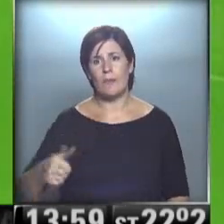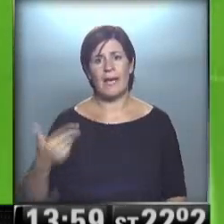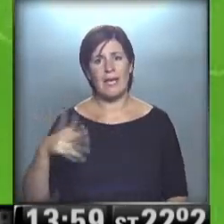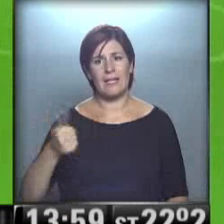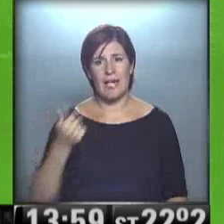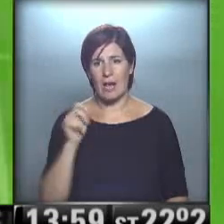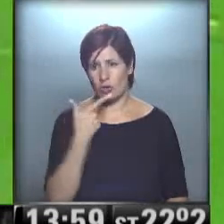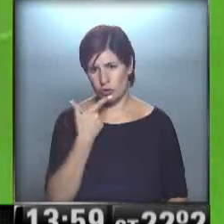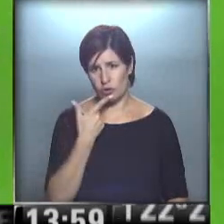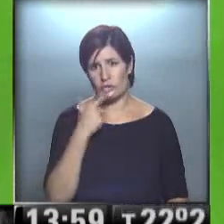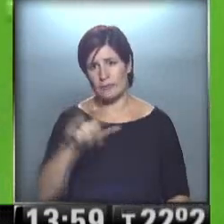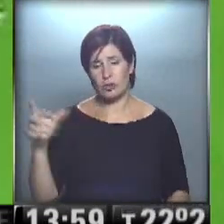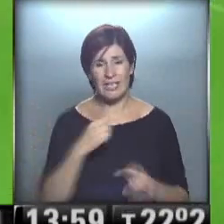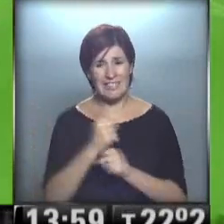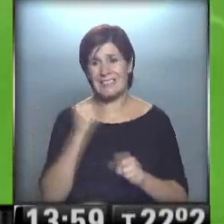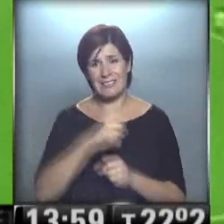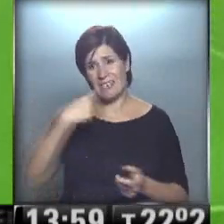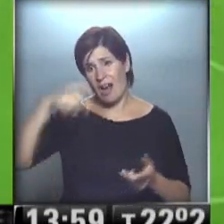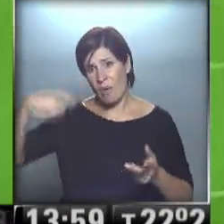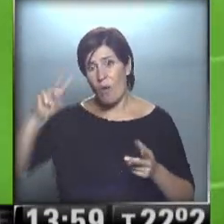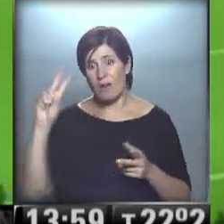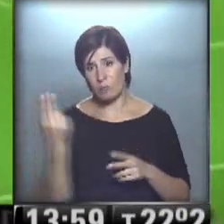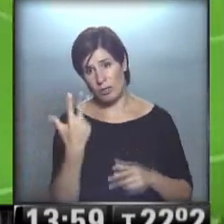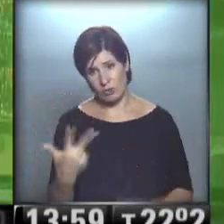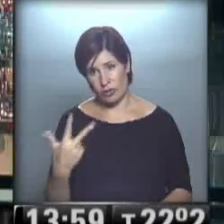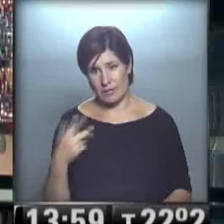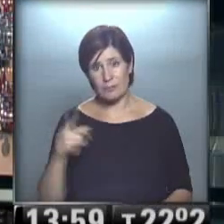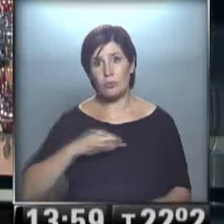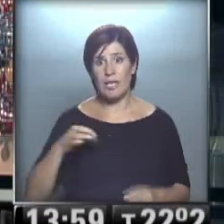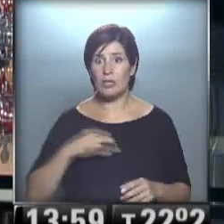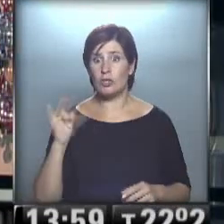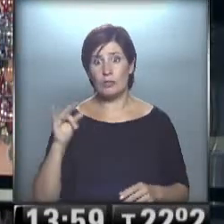hubo obreros muertos. Un año, importante para Brasil, mundial y elecciones.